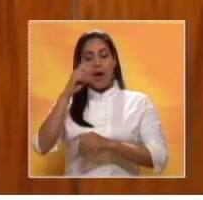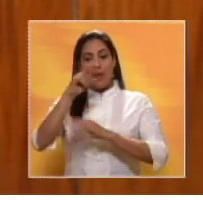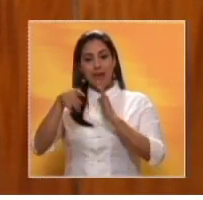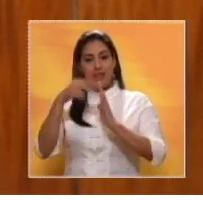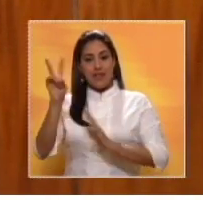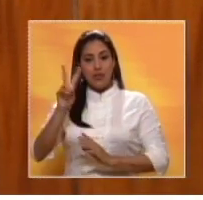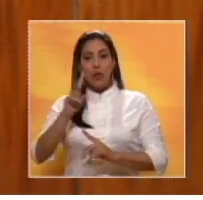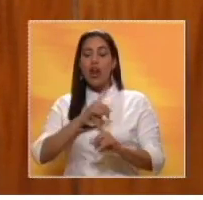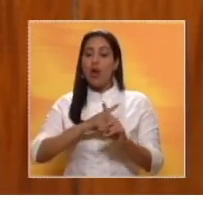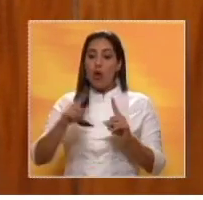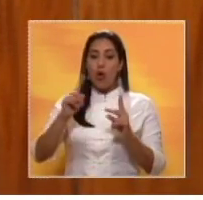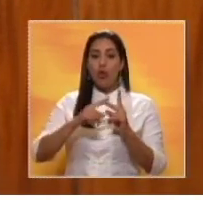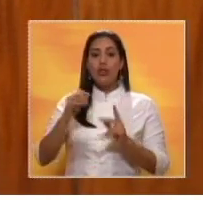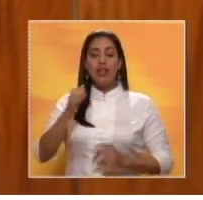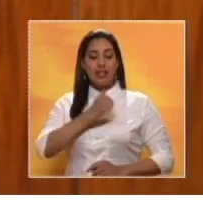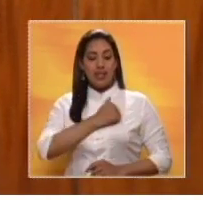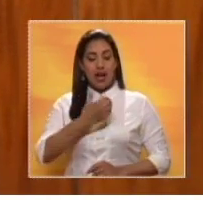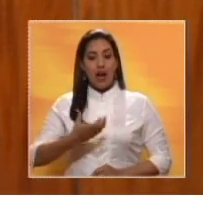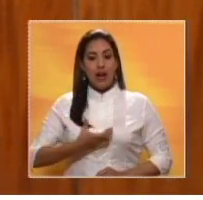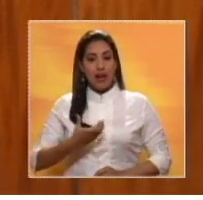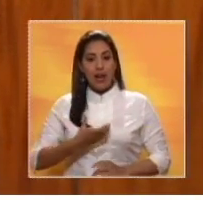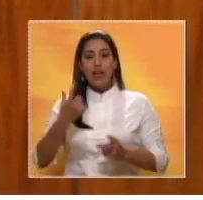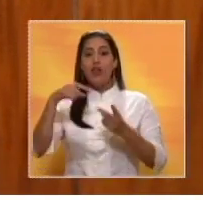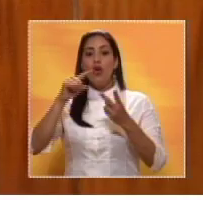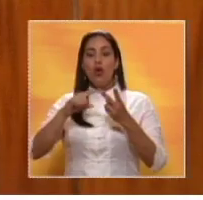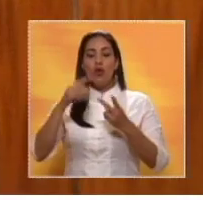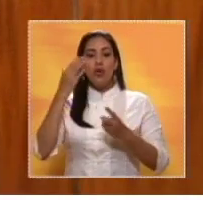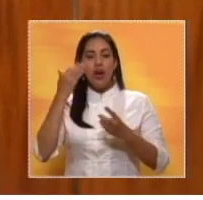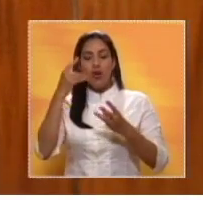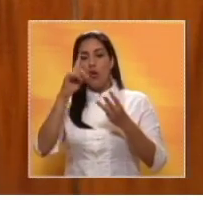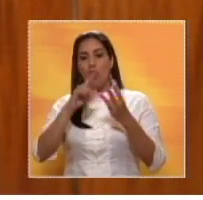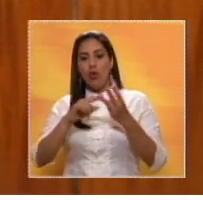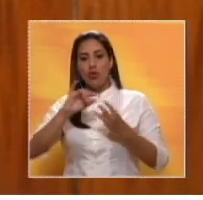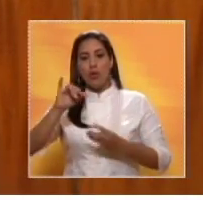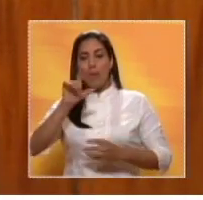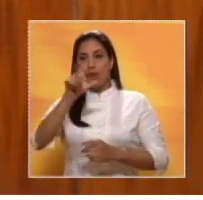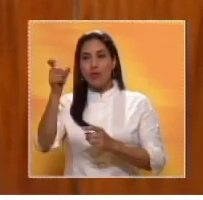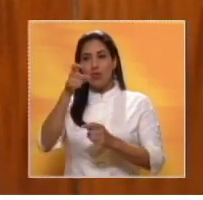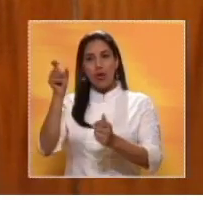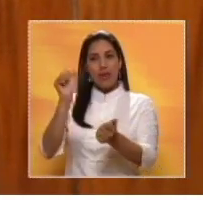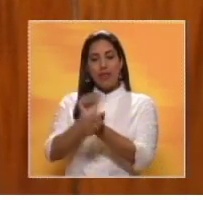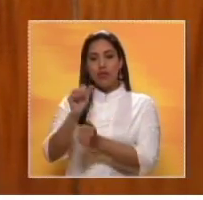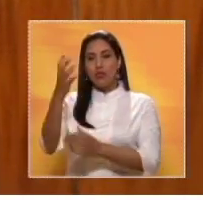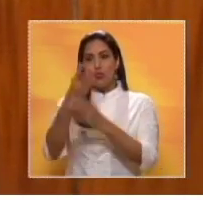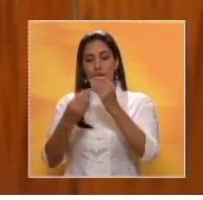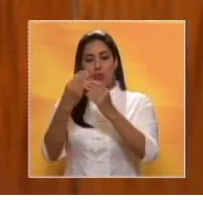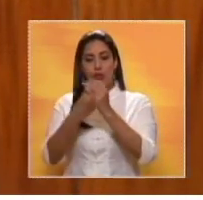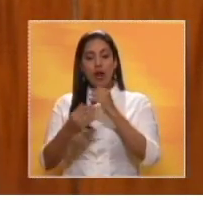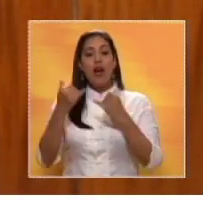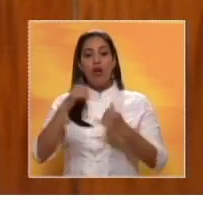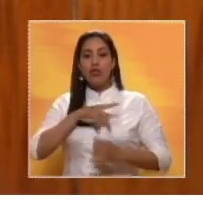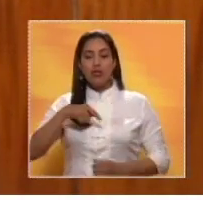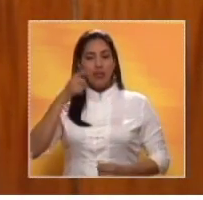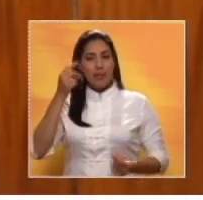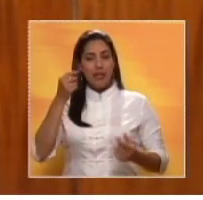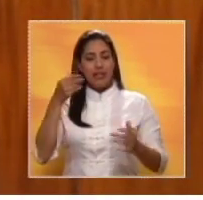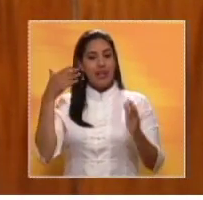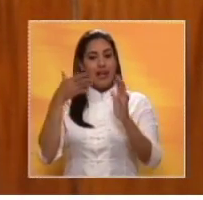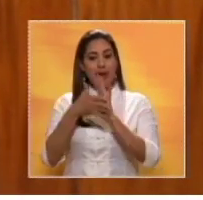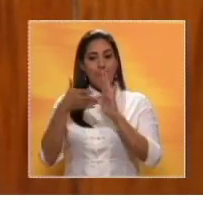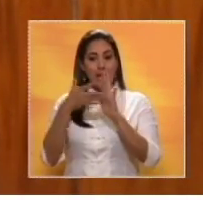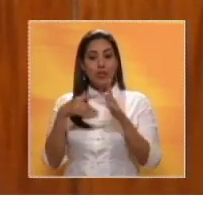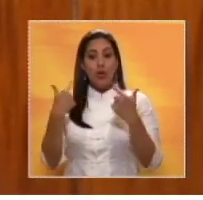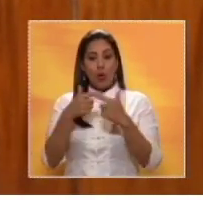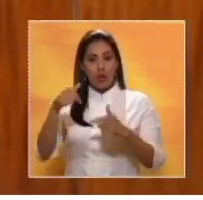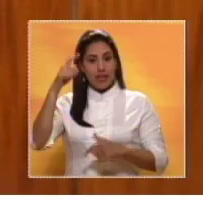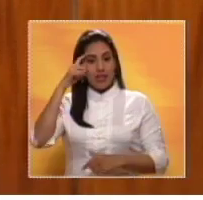mientras que Ramón Muchacho, Carlos García y Gustavo Marcano tienen órdenes de captura. Nosotros vamos a estar bien pendientes de lo que se desarrolle